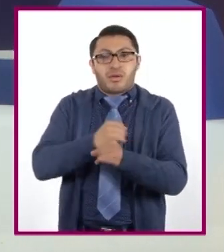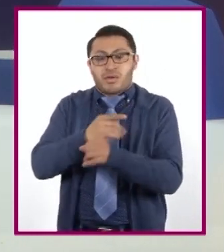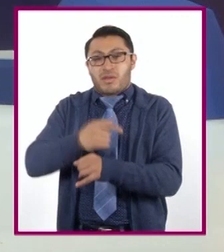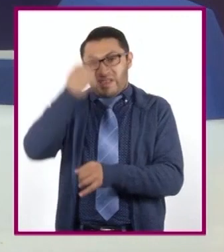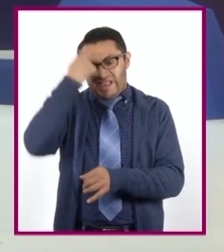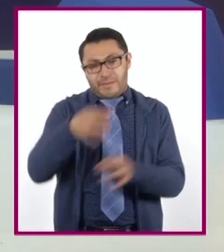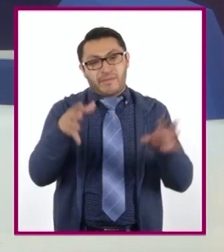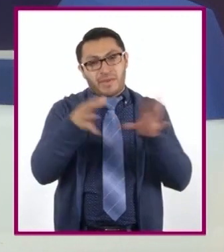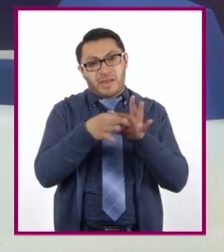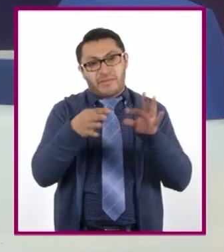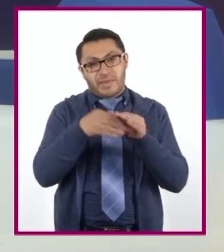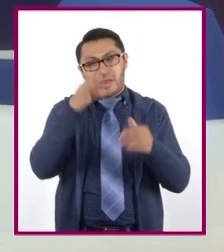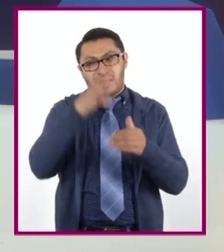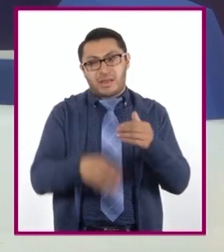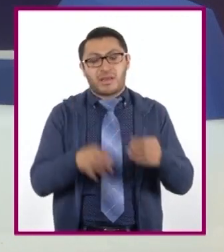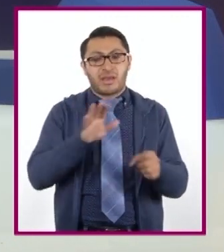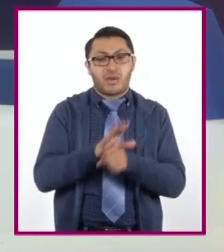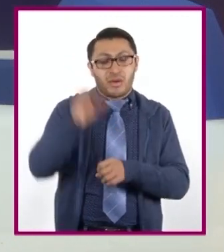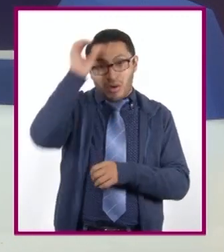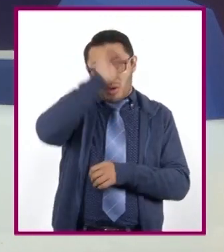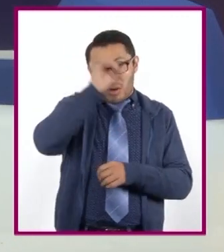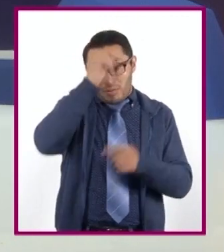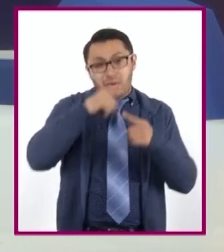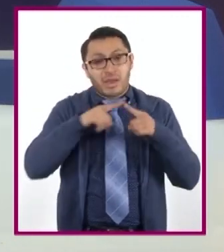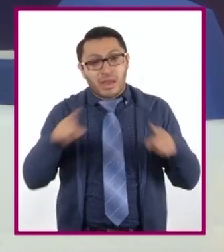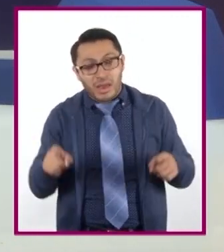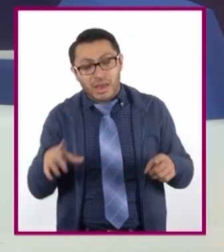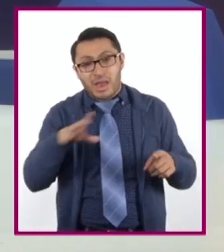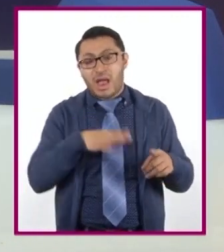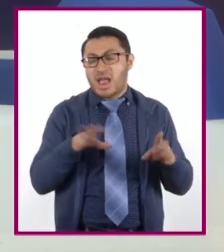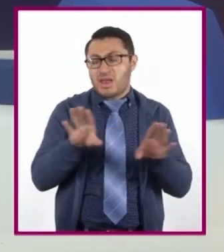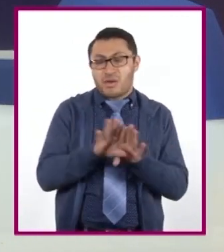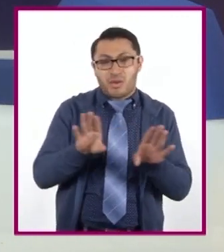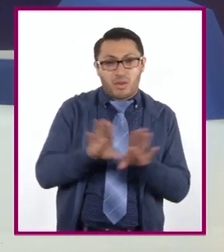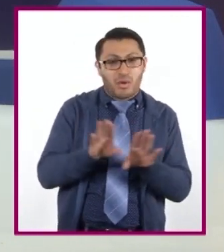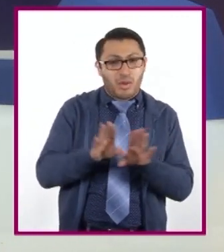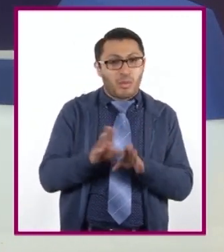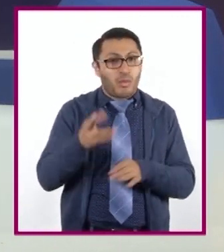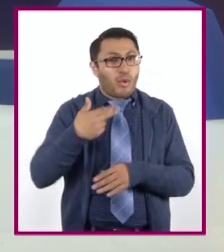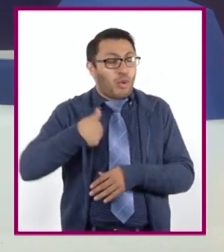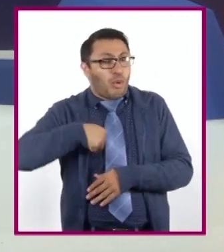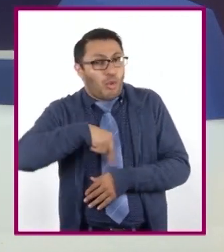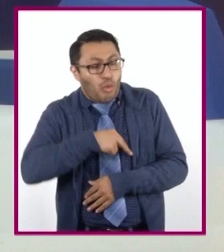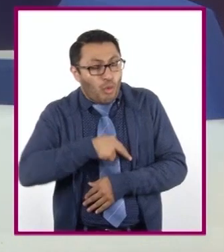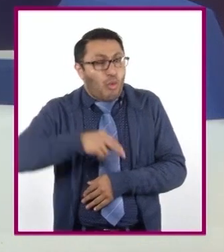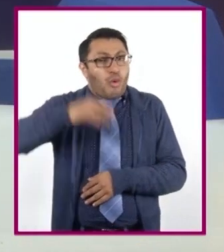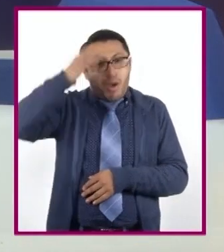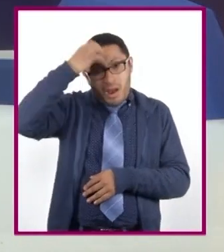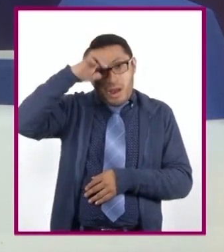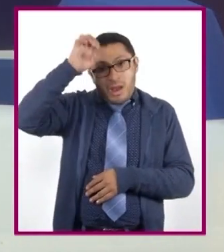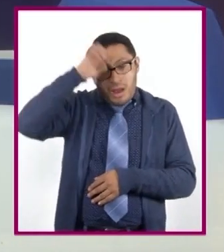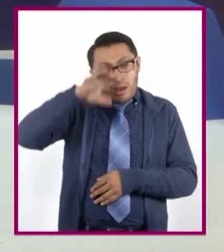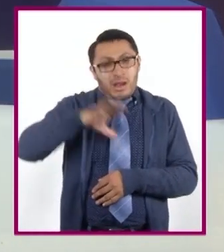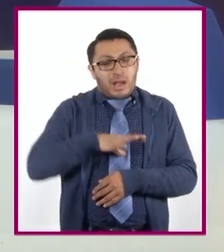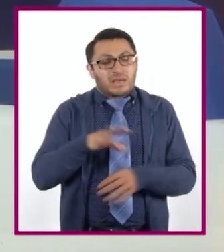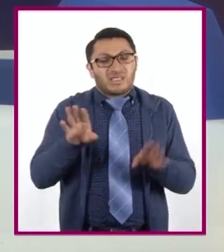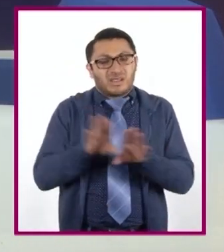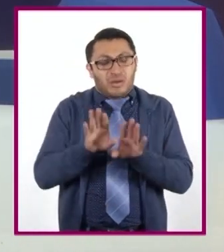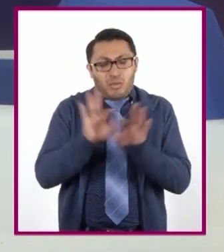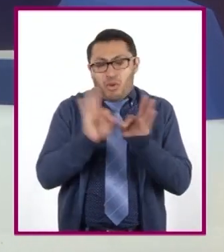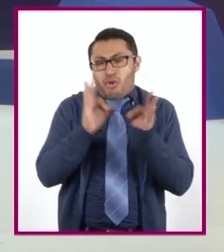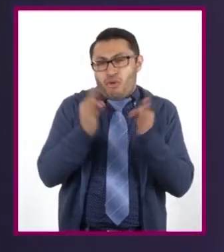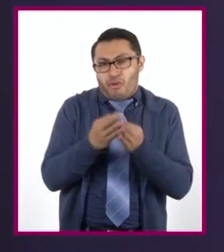conclusiones. Las opiniones, en cambio, pueden estar basadas en nuestra propia experiencia y forma de entender al